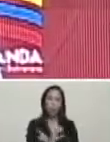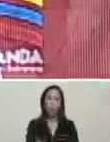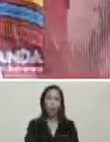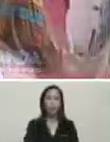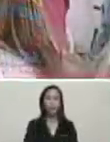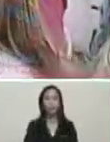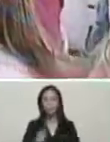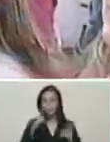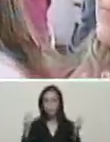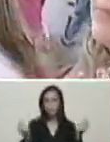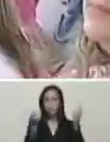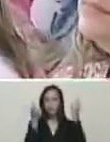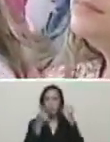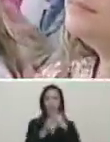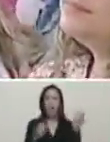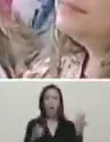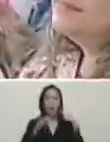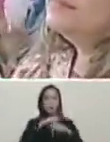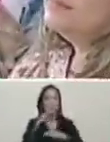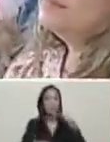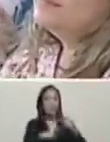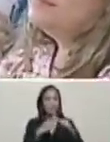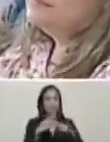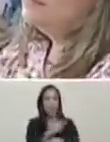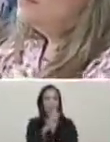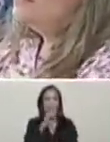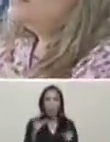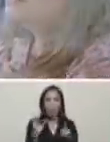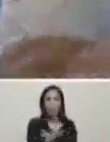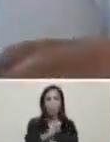popular, cultura universal, cultura de verdad.